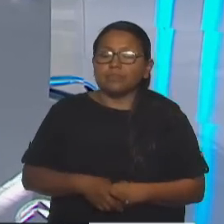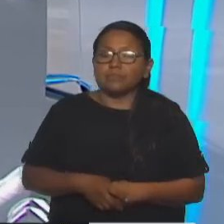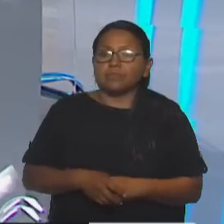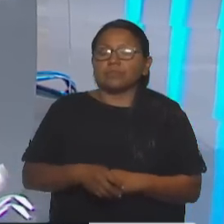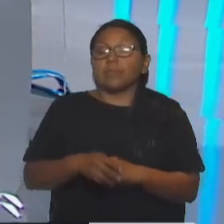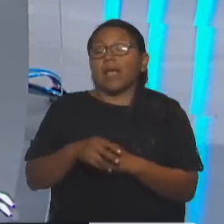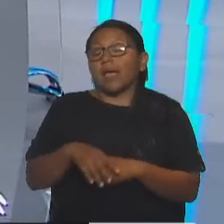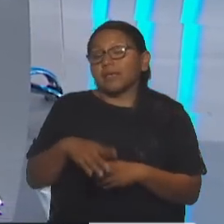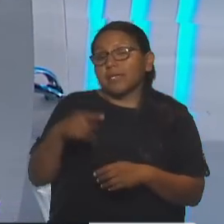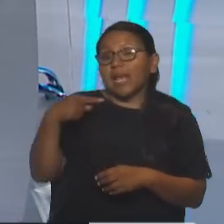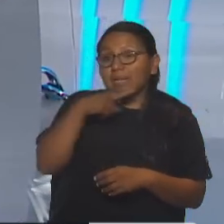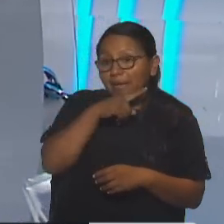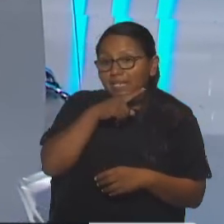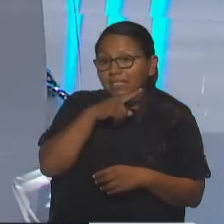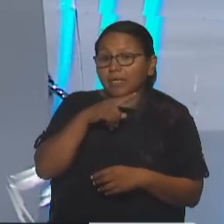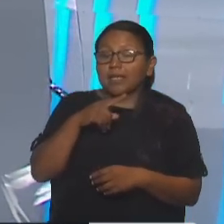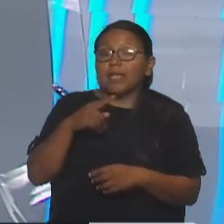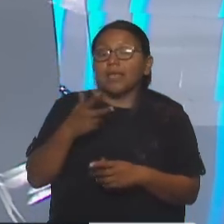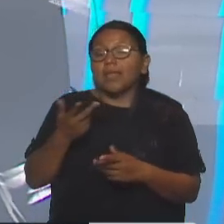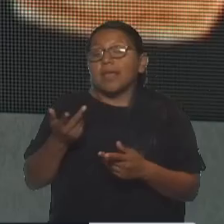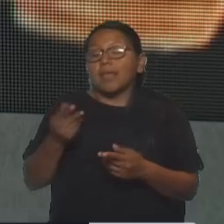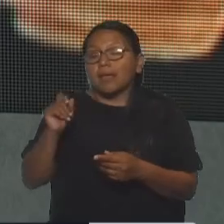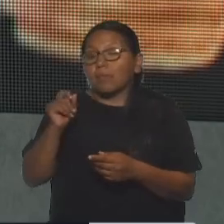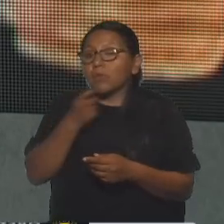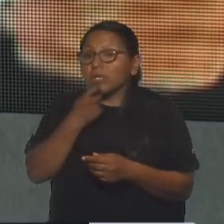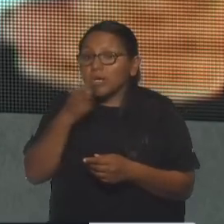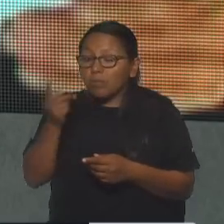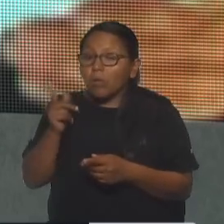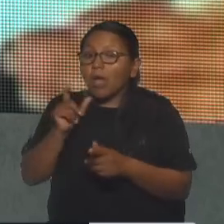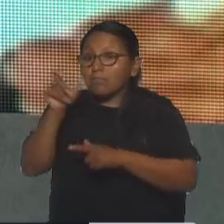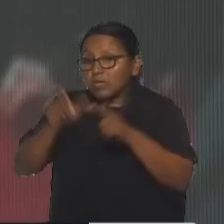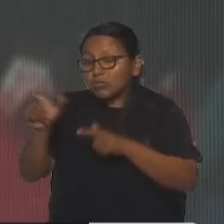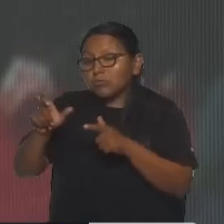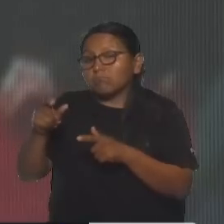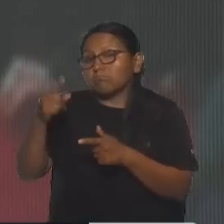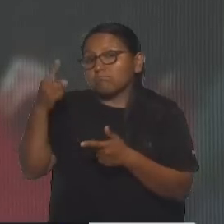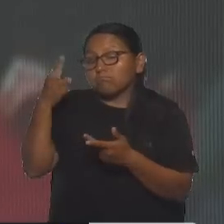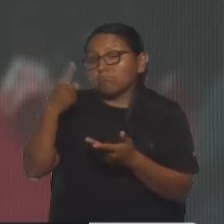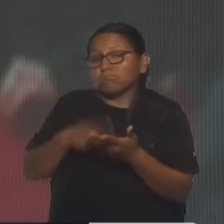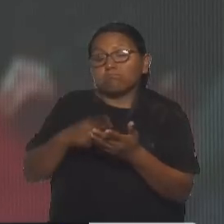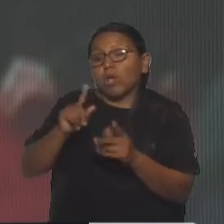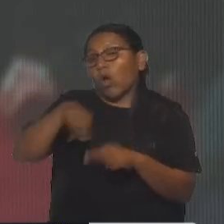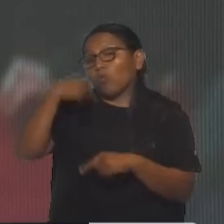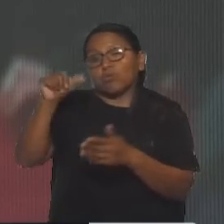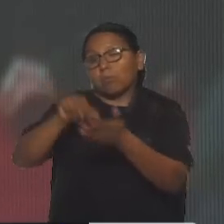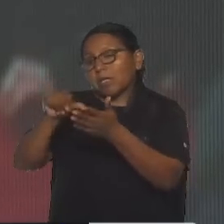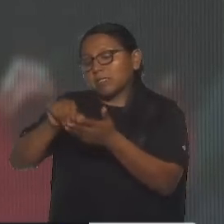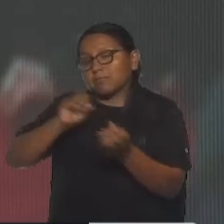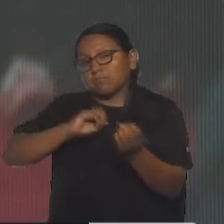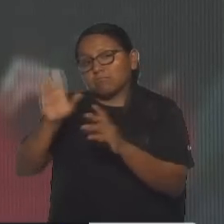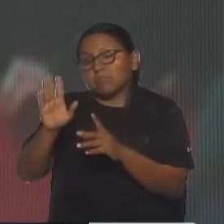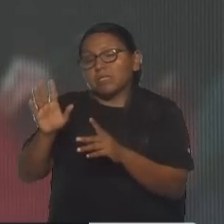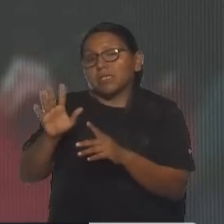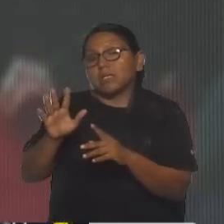hay países como Alemania que se está dando la circunstancia de que hay ciudadanos que están decidiendo irse a otros países donde el coste de la